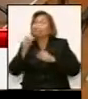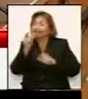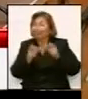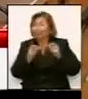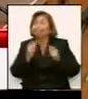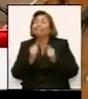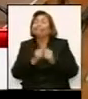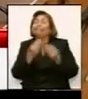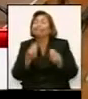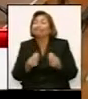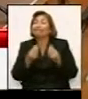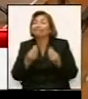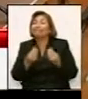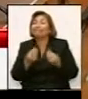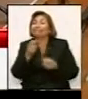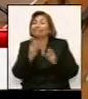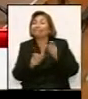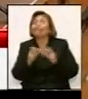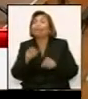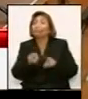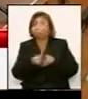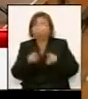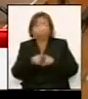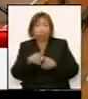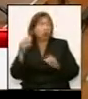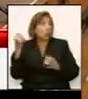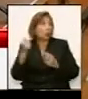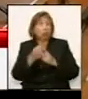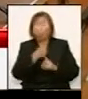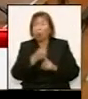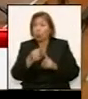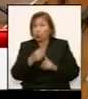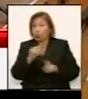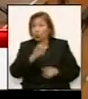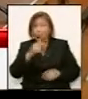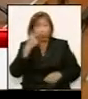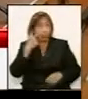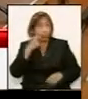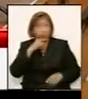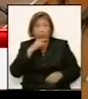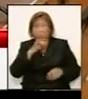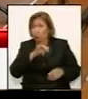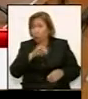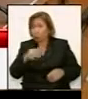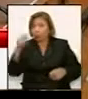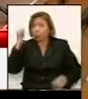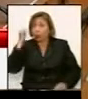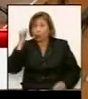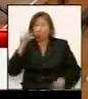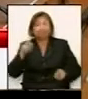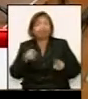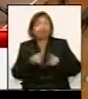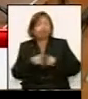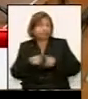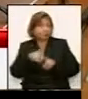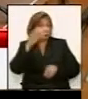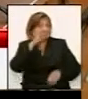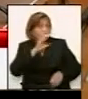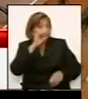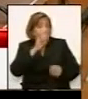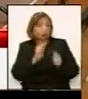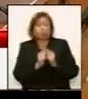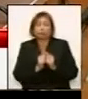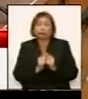como la violencia de género también se traslada espacios virtuales y también bajo un enfoque de derechos que busca entender cómo la